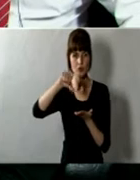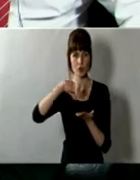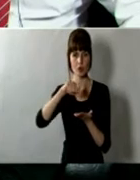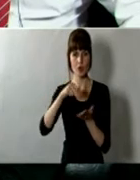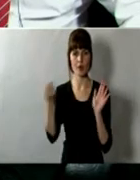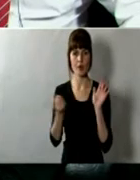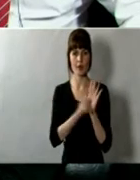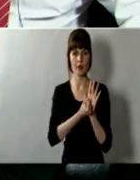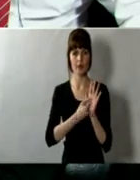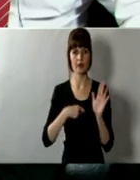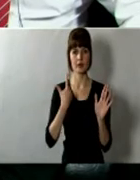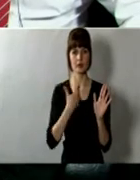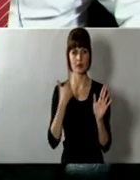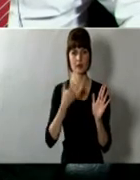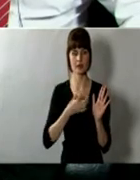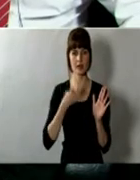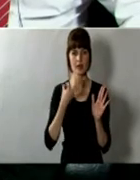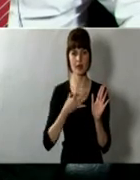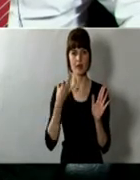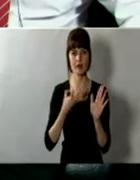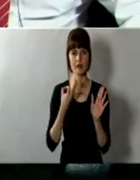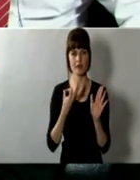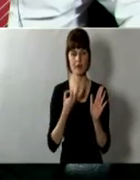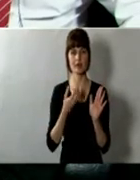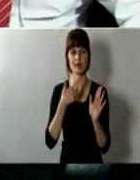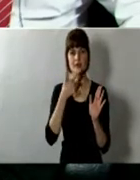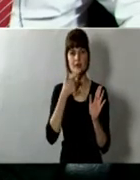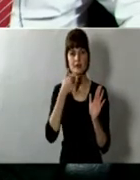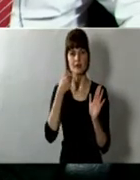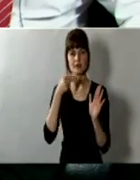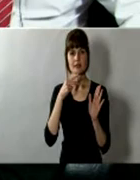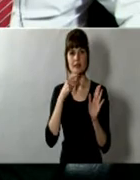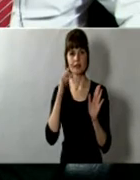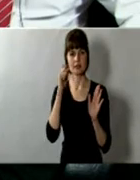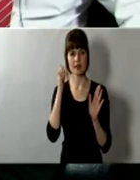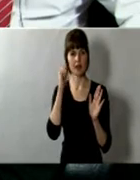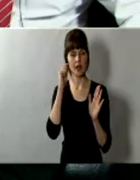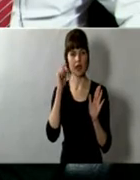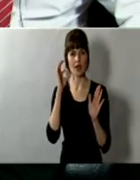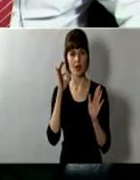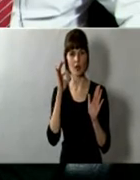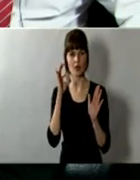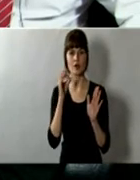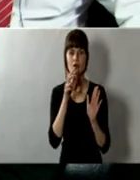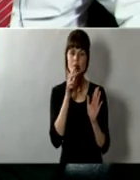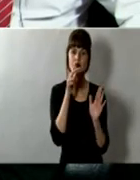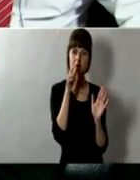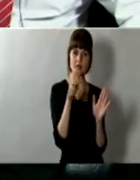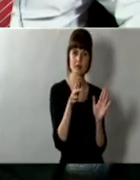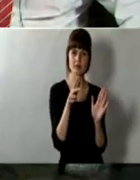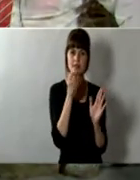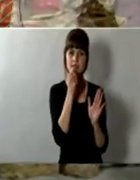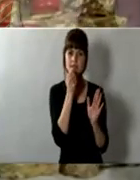Nuestra vida La Biblia dice En Santiago 5, 14 y 15 ¿Hay algún enfermo Entre vosotros? Bueno Llame a los